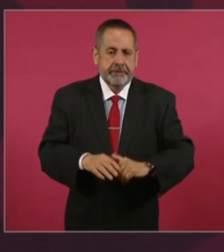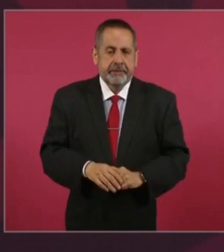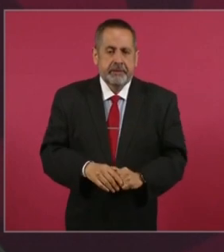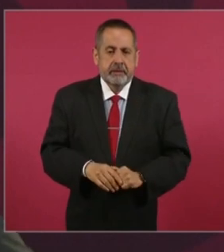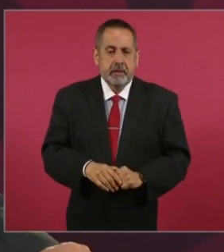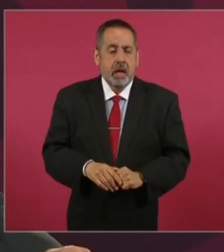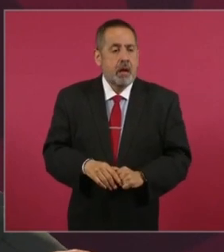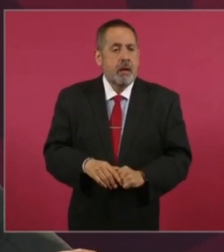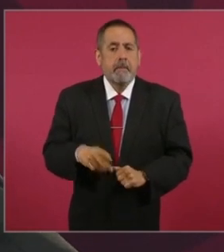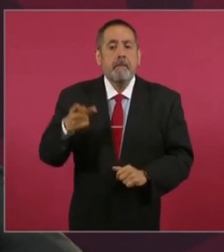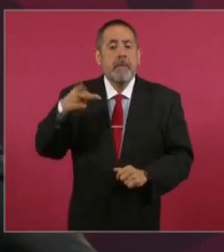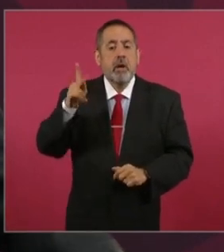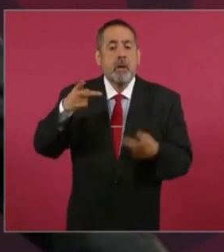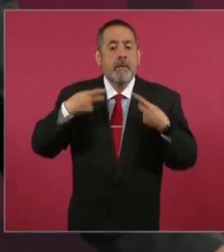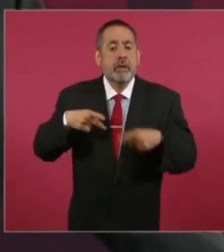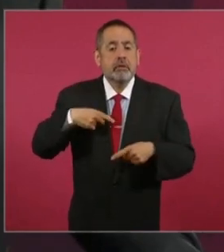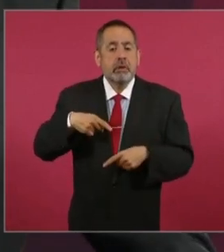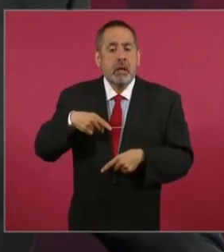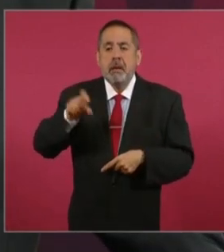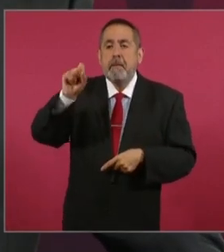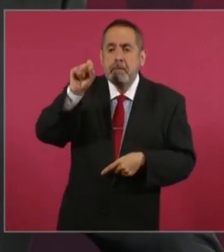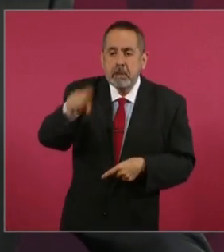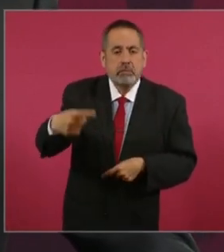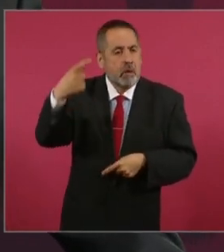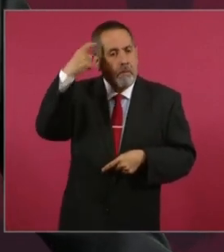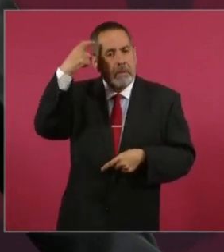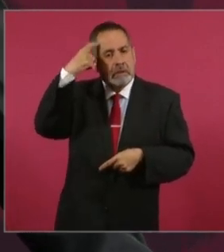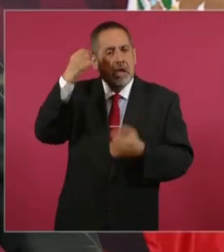y la gente sigue pensando de la misma manera